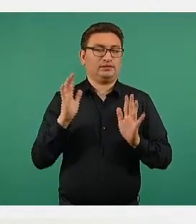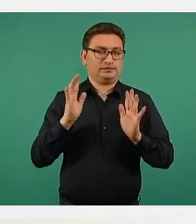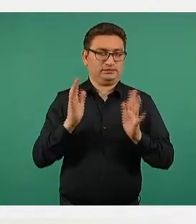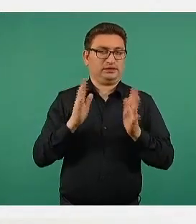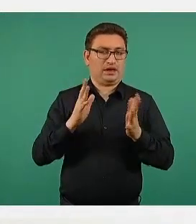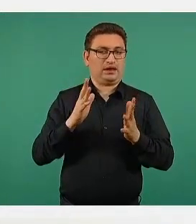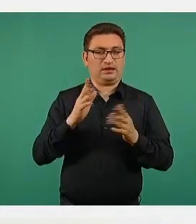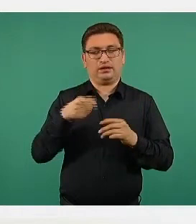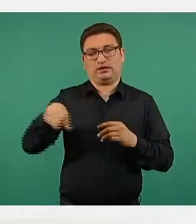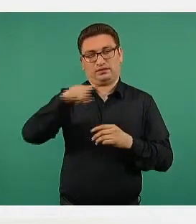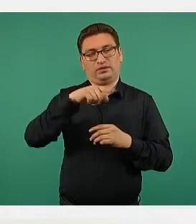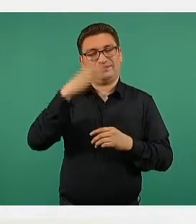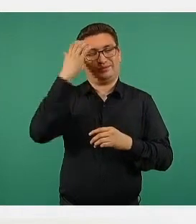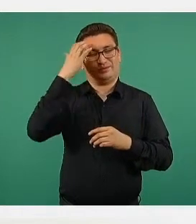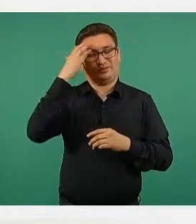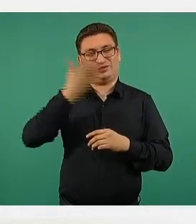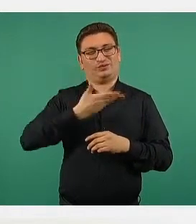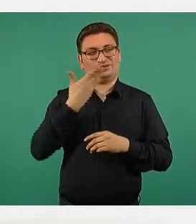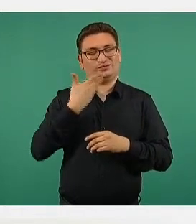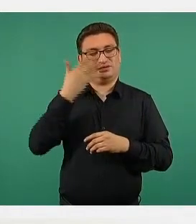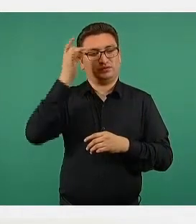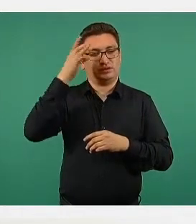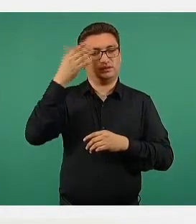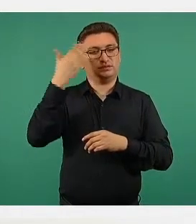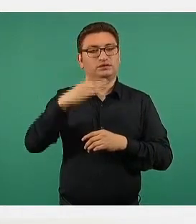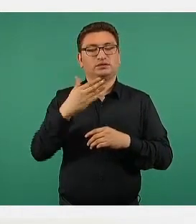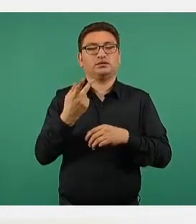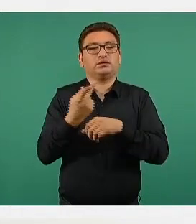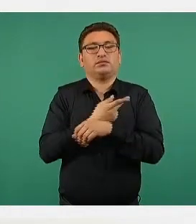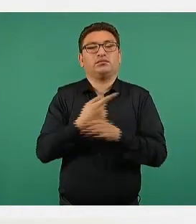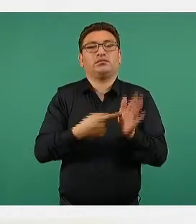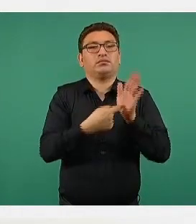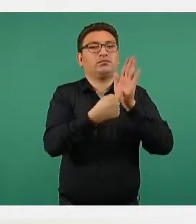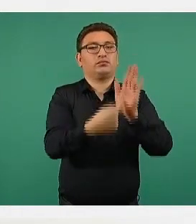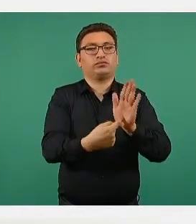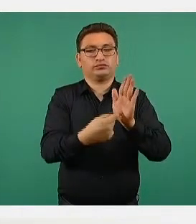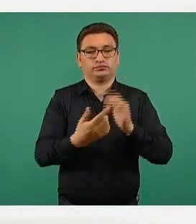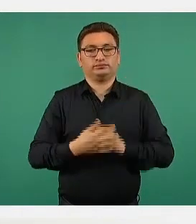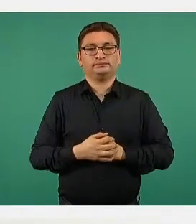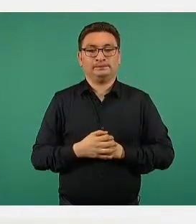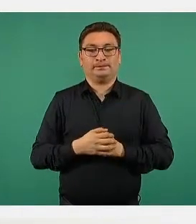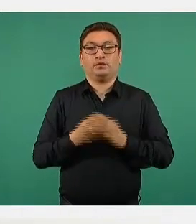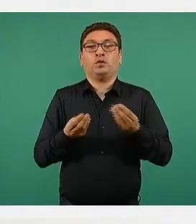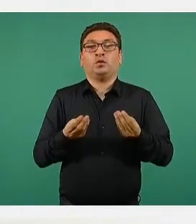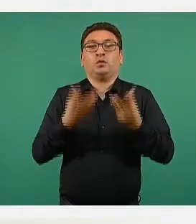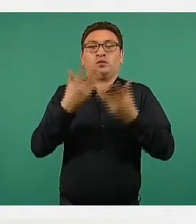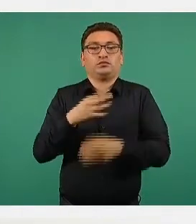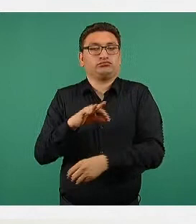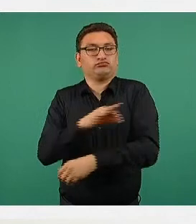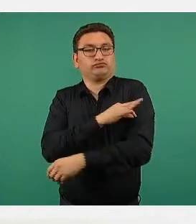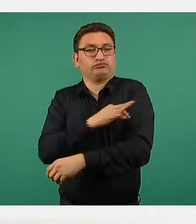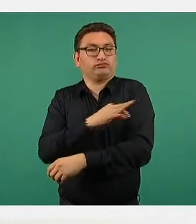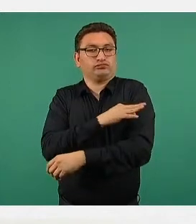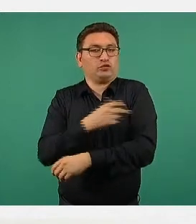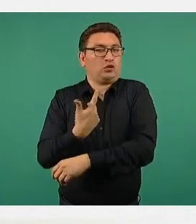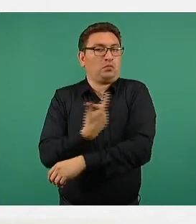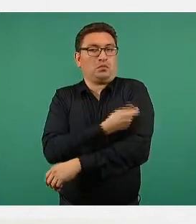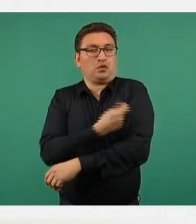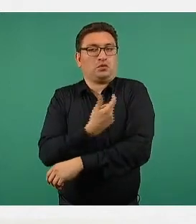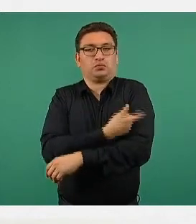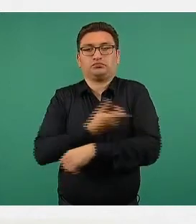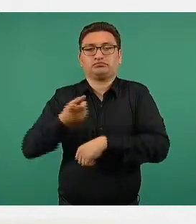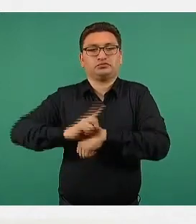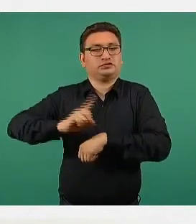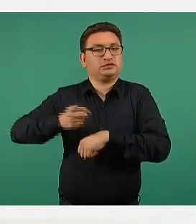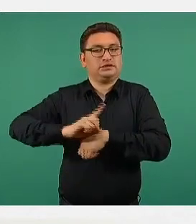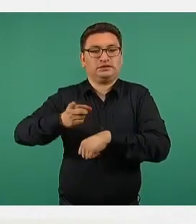están habituados a ella, es donde presentamos el número de dosis diarias que se